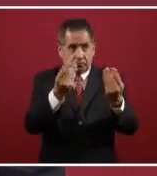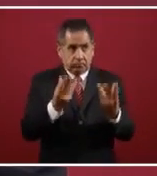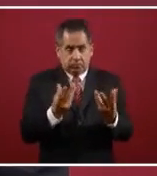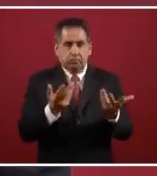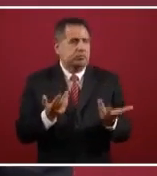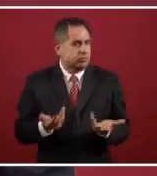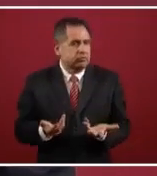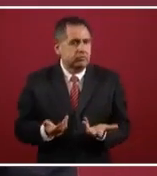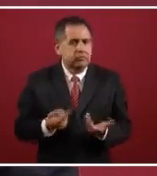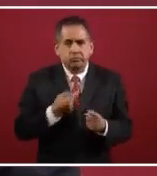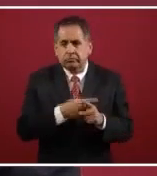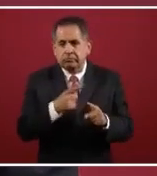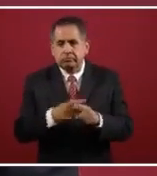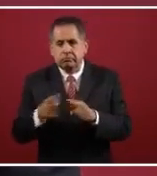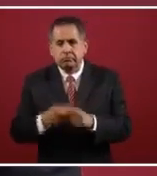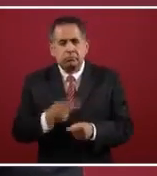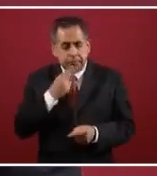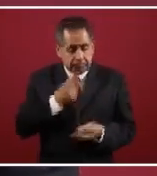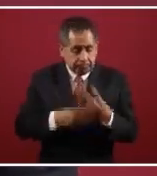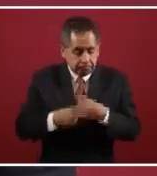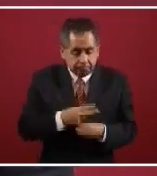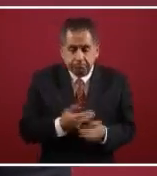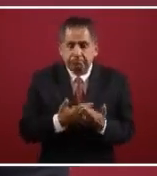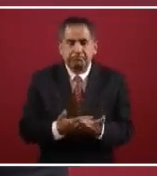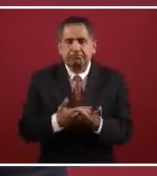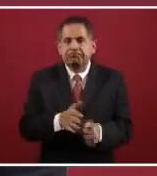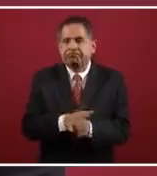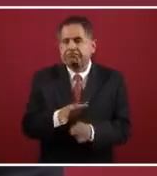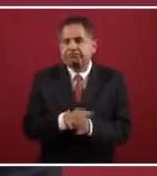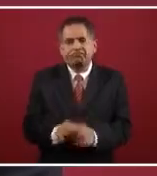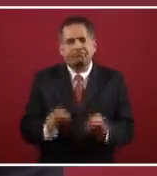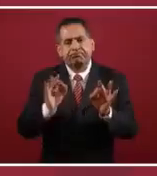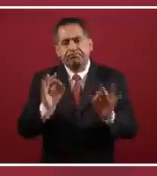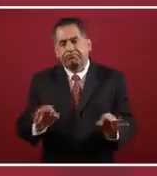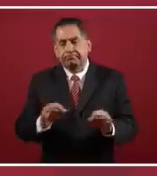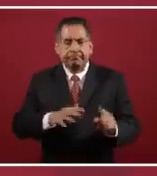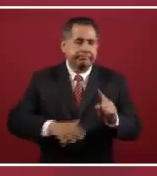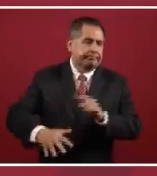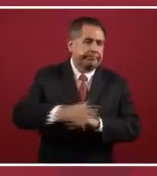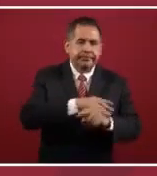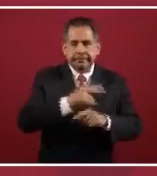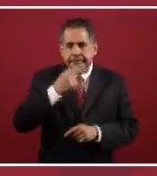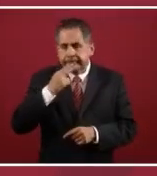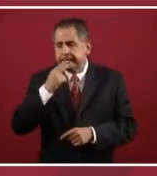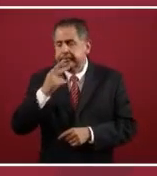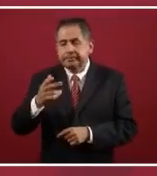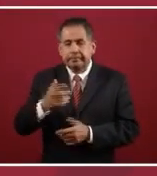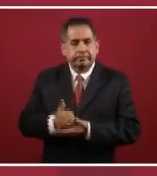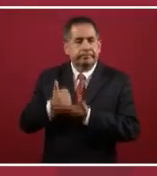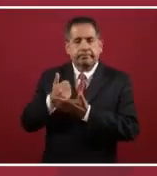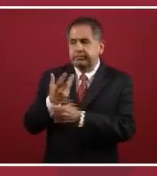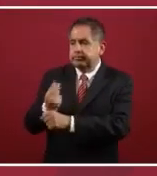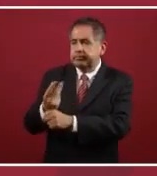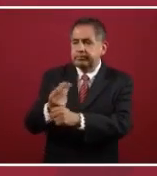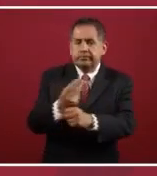es productivo y al mismo tiempo es ambiental, ecológico.